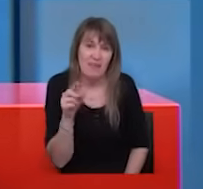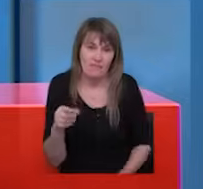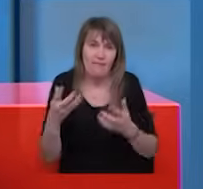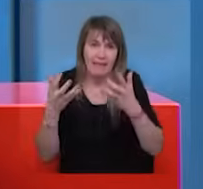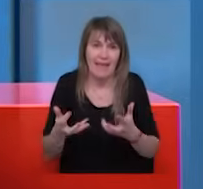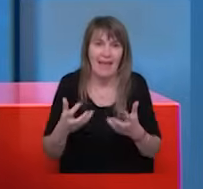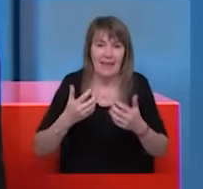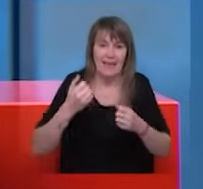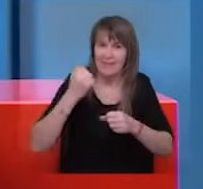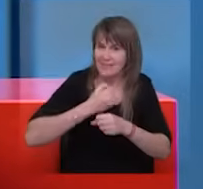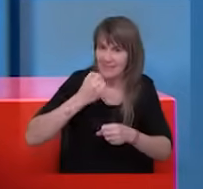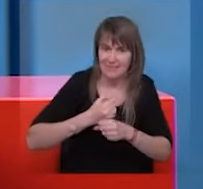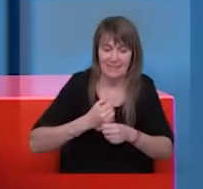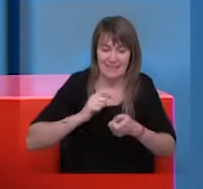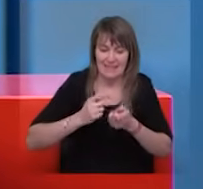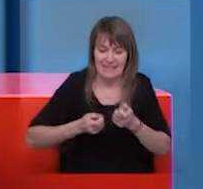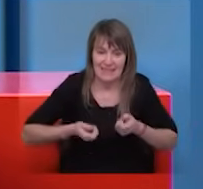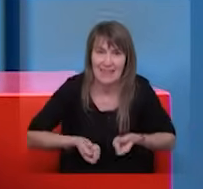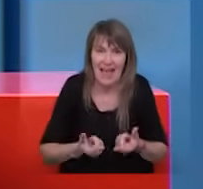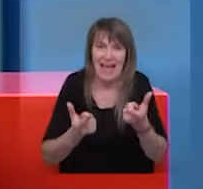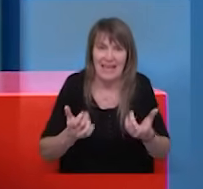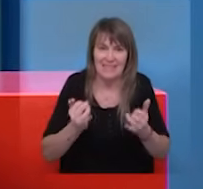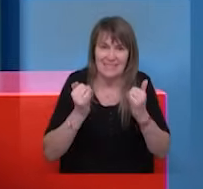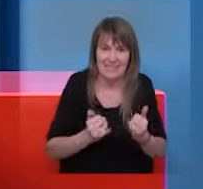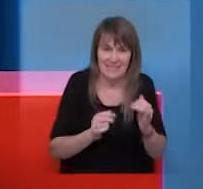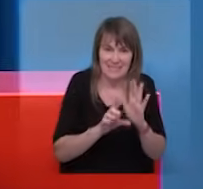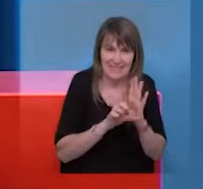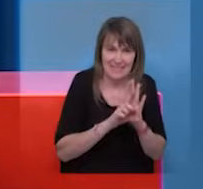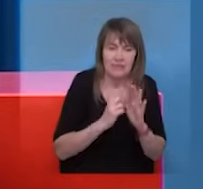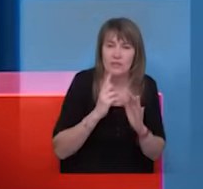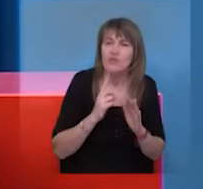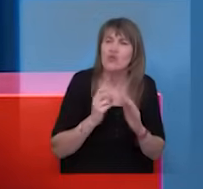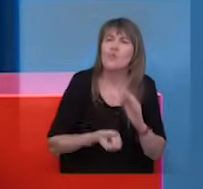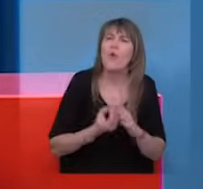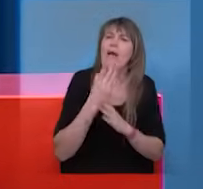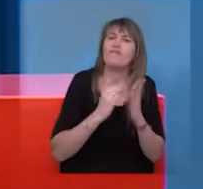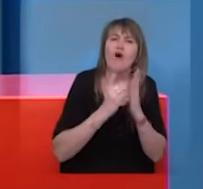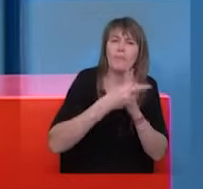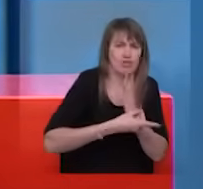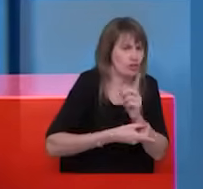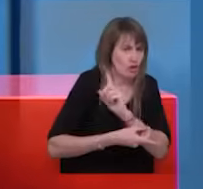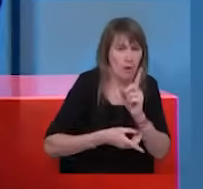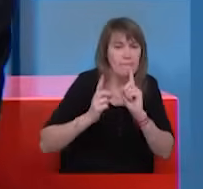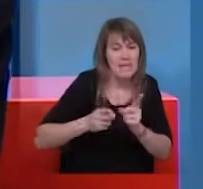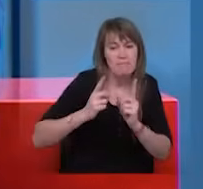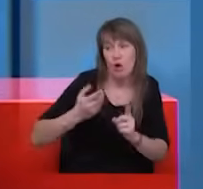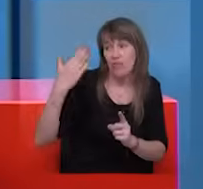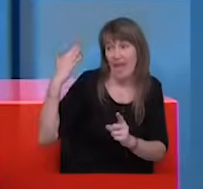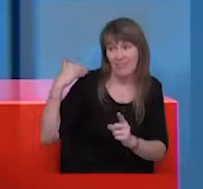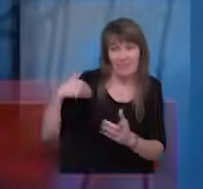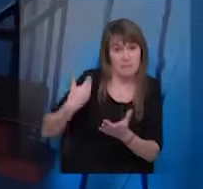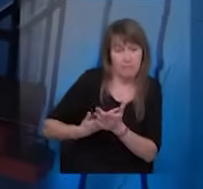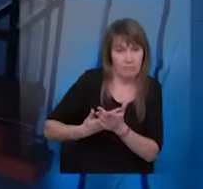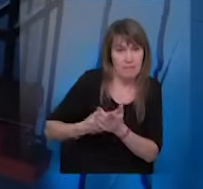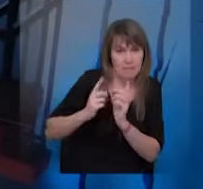comenzar a tramitar este un nuevo no era un nuevo proyecto sino trabajar con el que había fracasado en la legislatura